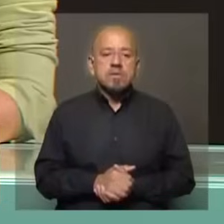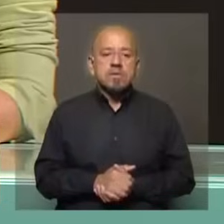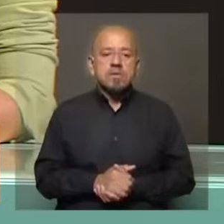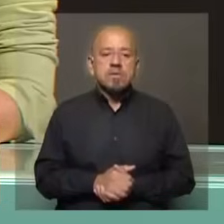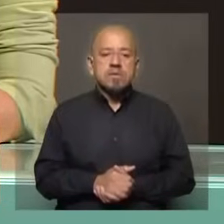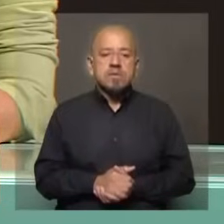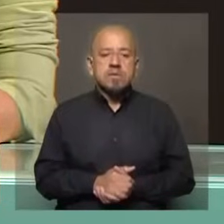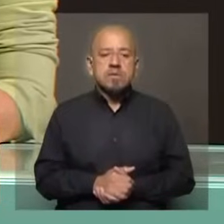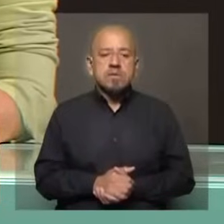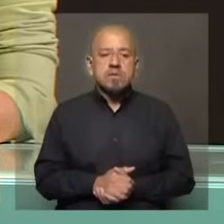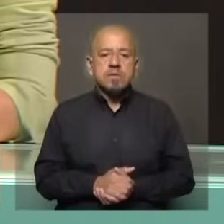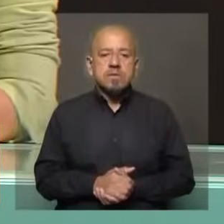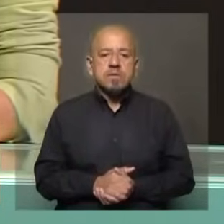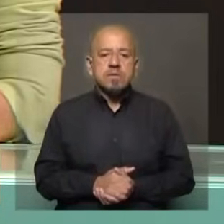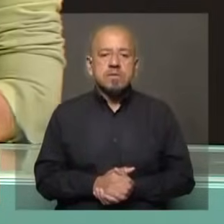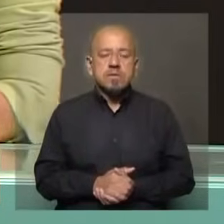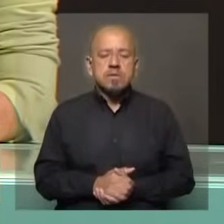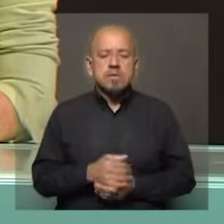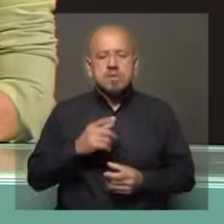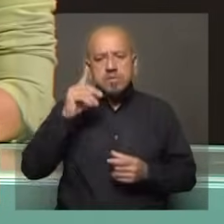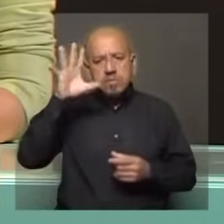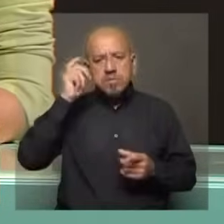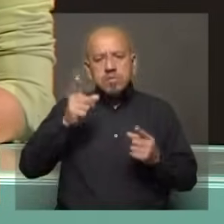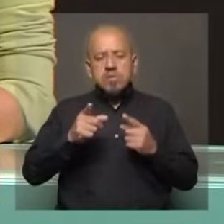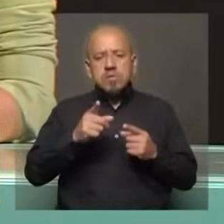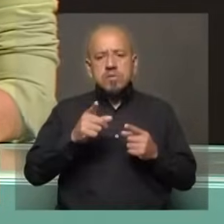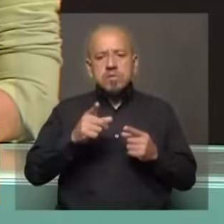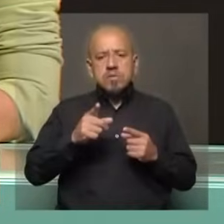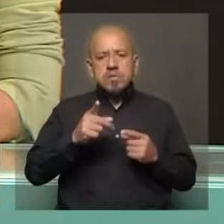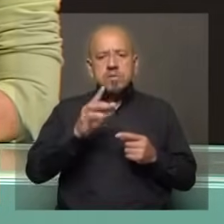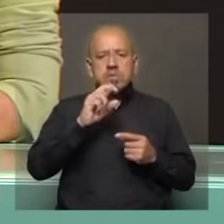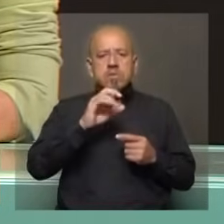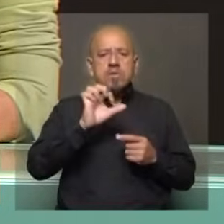Yo me acuerdo también cuando en un programa que hicimos de relatos sobre el tema,